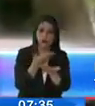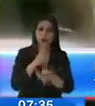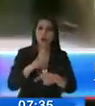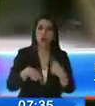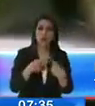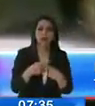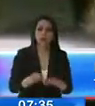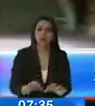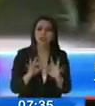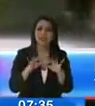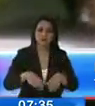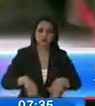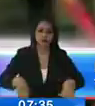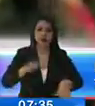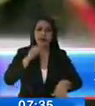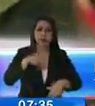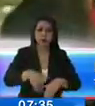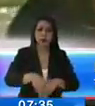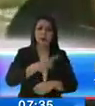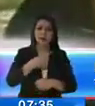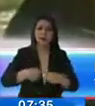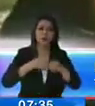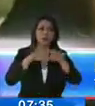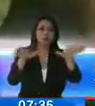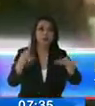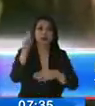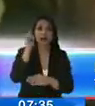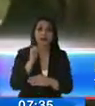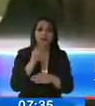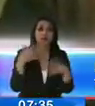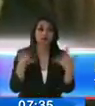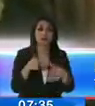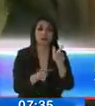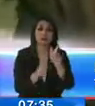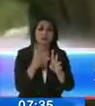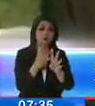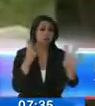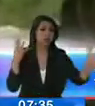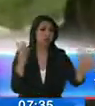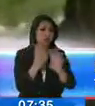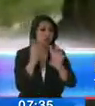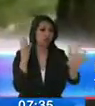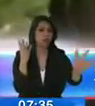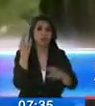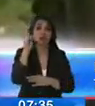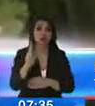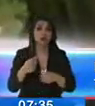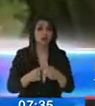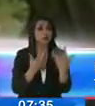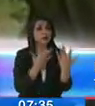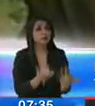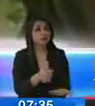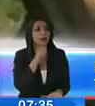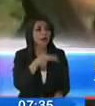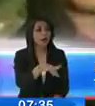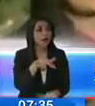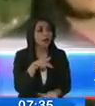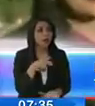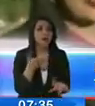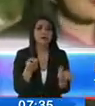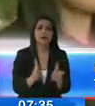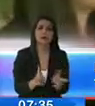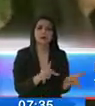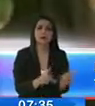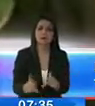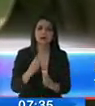restablecido el líquido vital para la ciudadanía ayer hubieron largas filas de en el sur de la capital esperando los tanqueros un poco saber también cuáles eran los